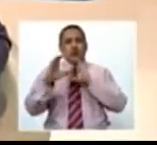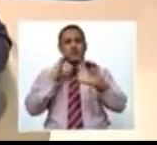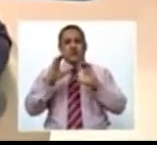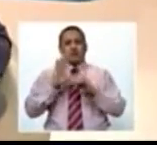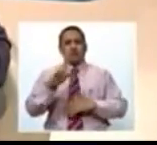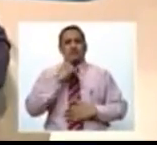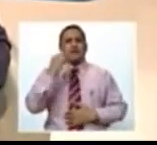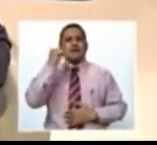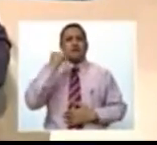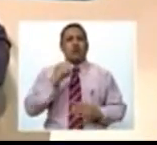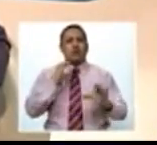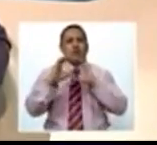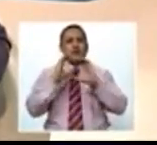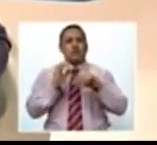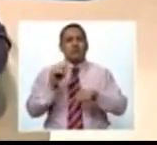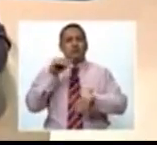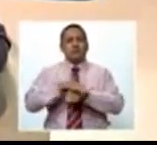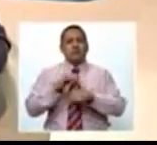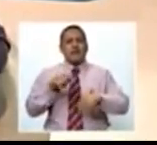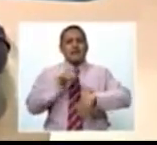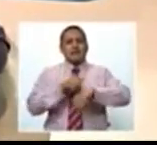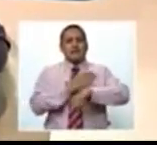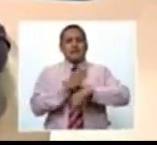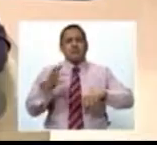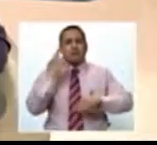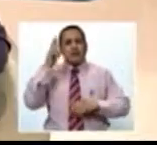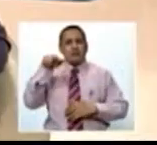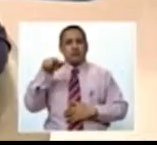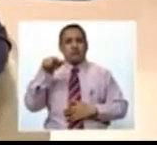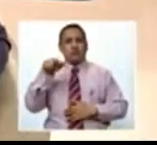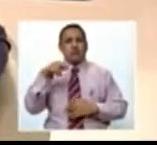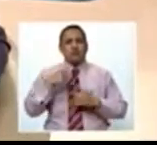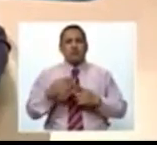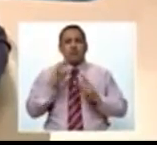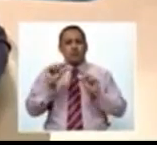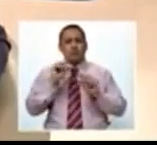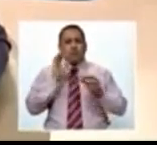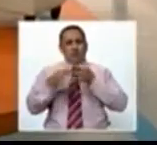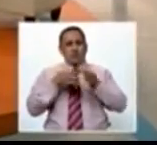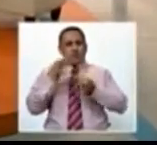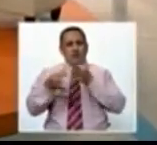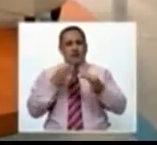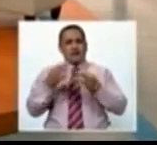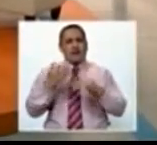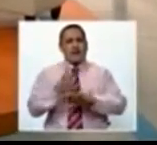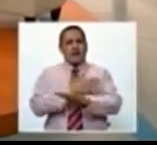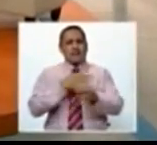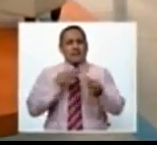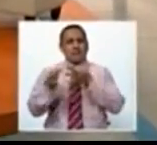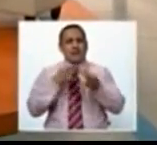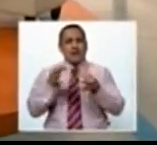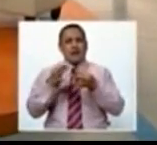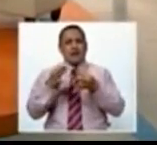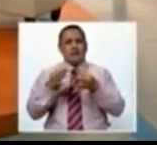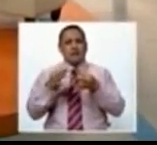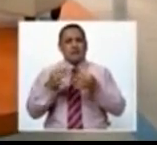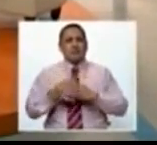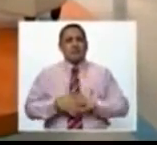Tus Derechos. Hoy conversamos sobre el plazo razonable. Felipe, un poco que el nombre ya lo explica todo, ¿no?